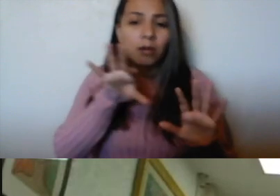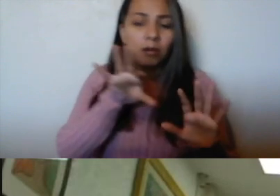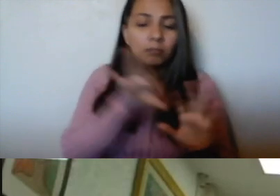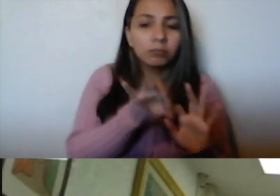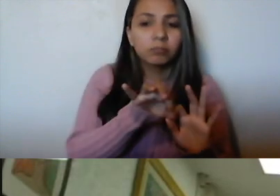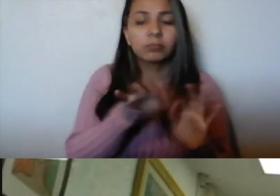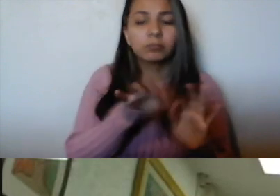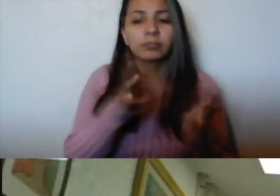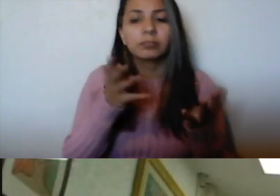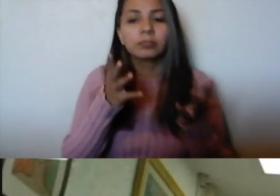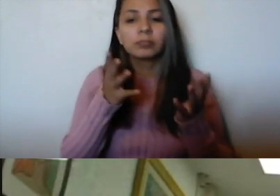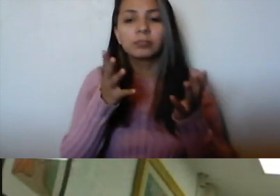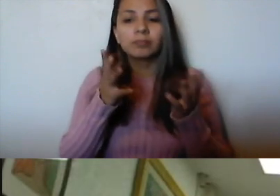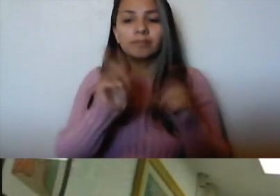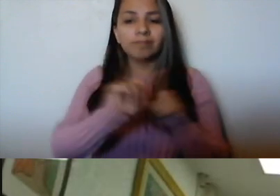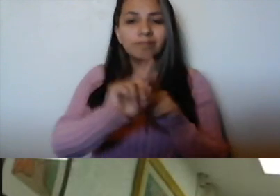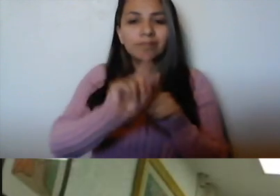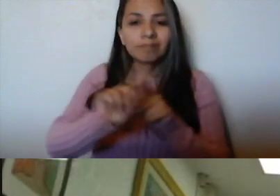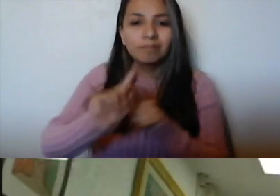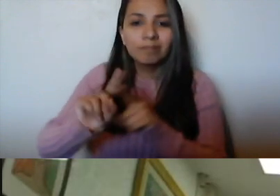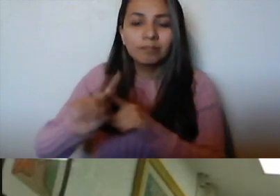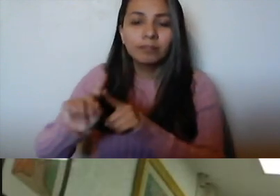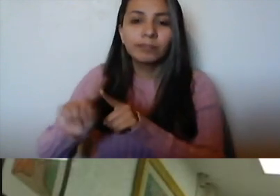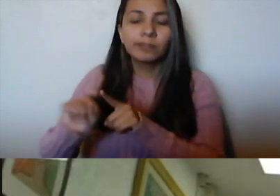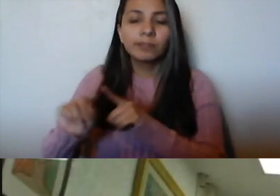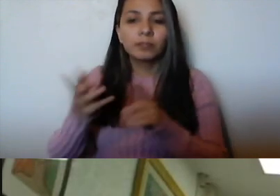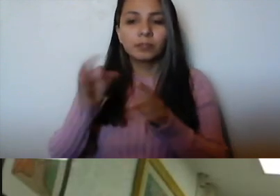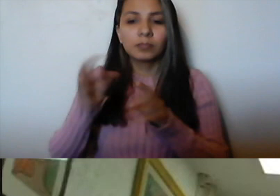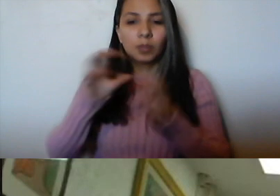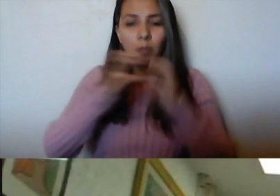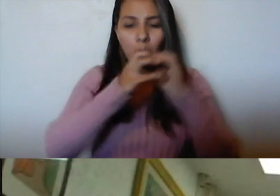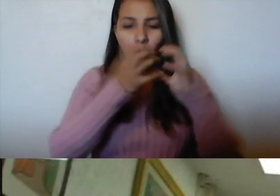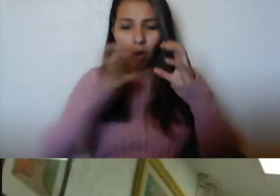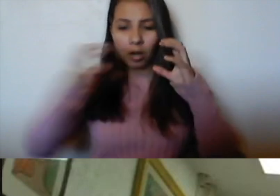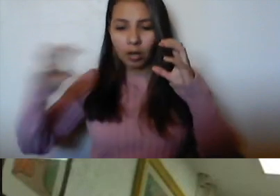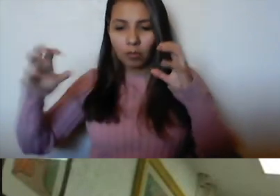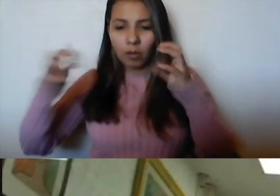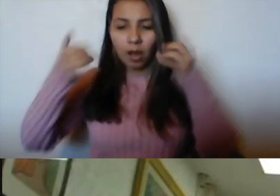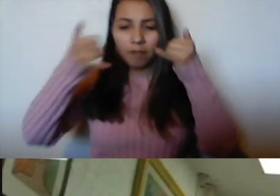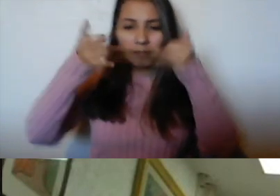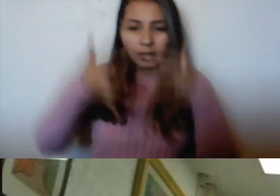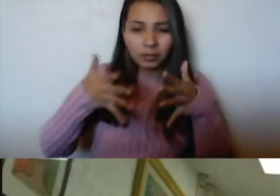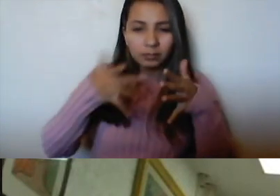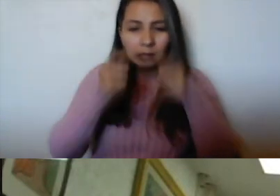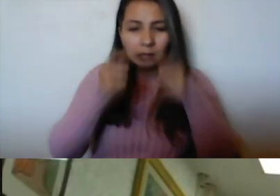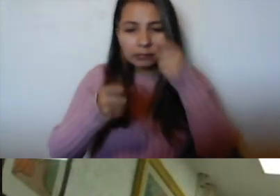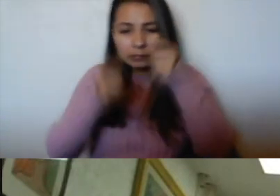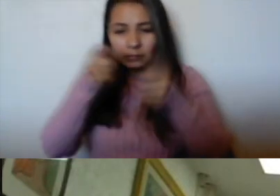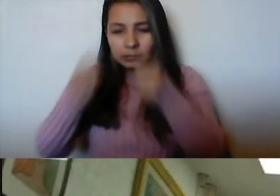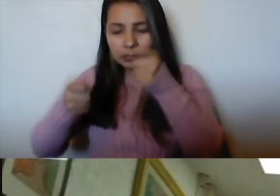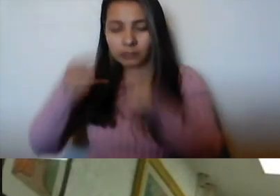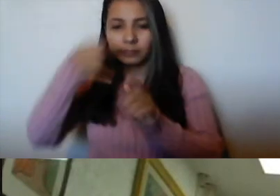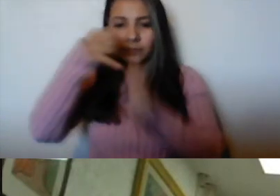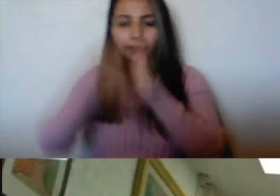en compuestos orgánicos de pequeños pesos moleculares. Y